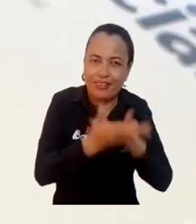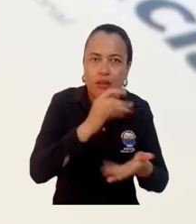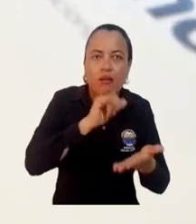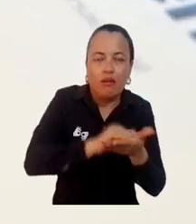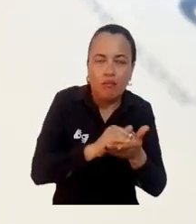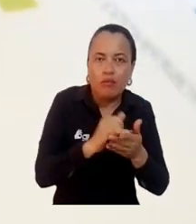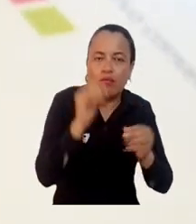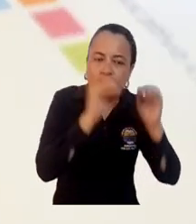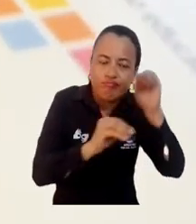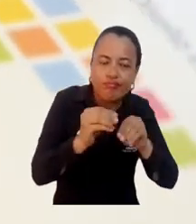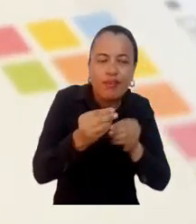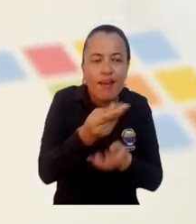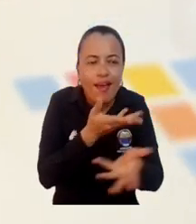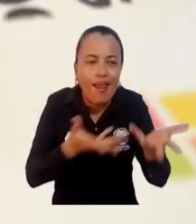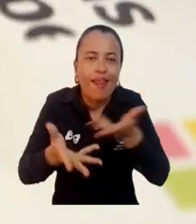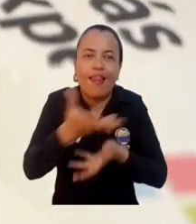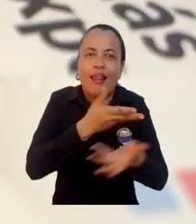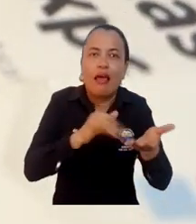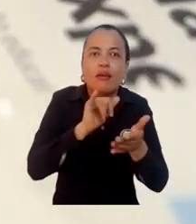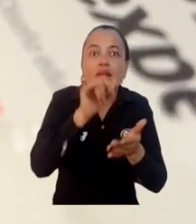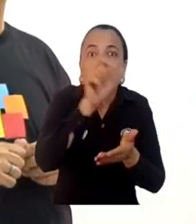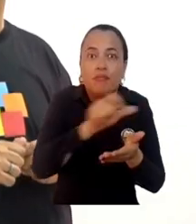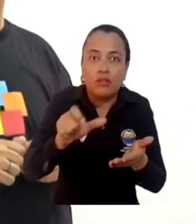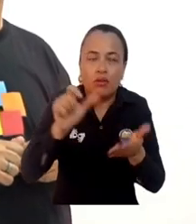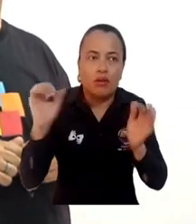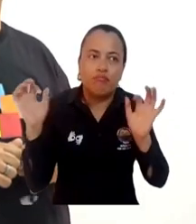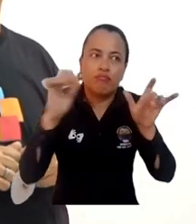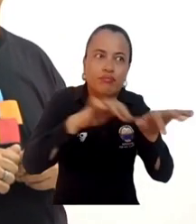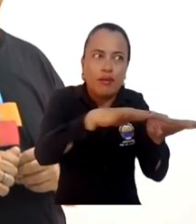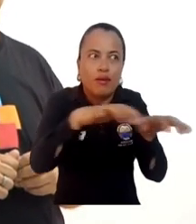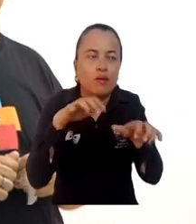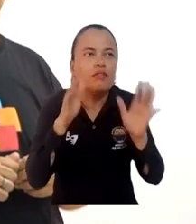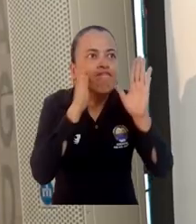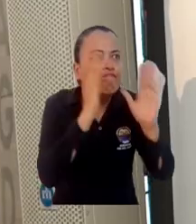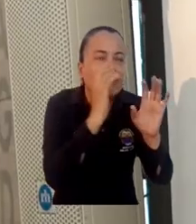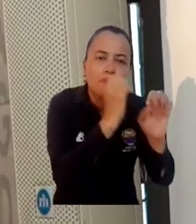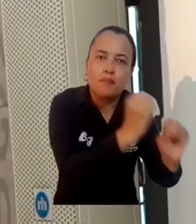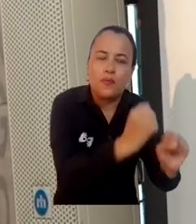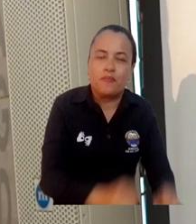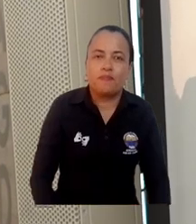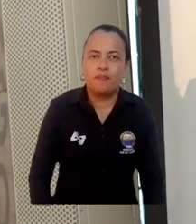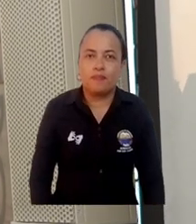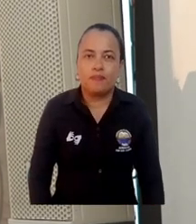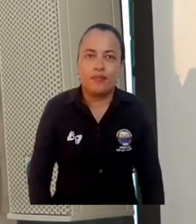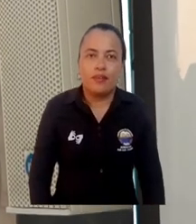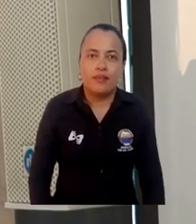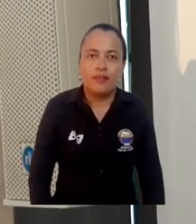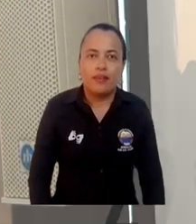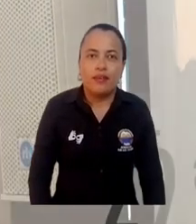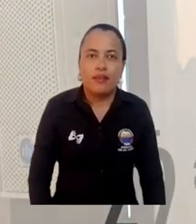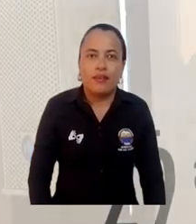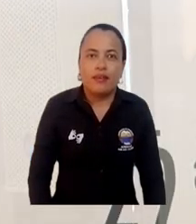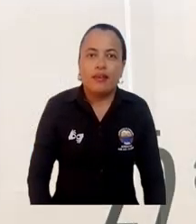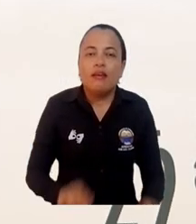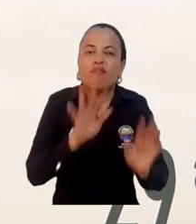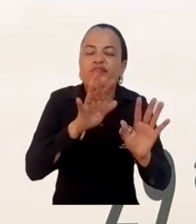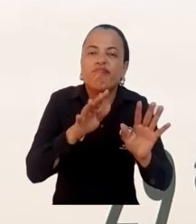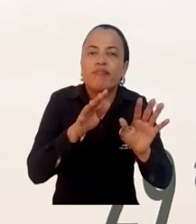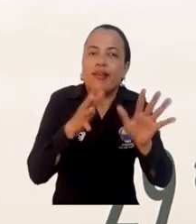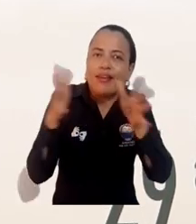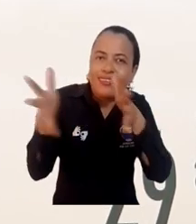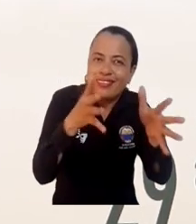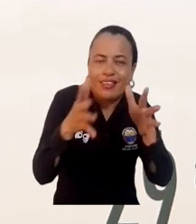más experiencias, diseño educativo conversacional, que atrapó la atención de los asistentes. La